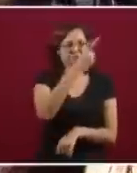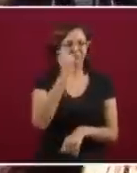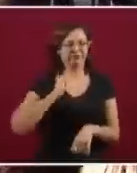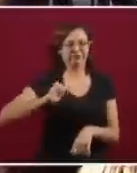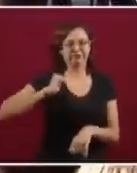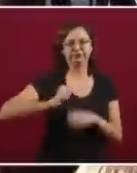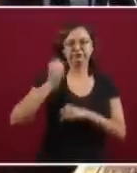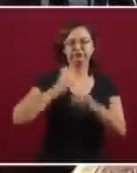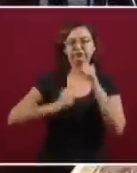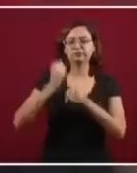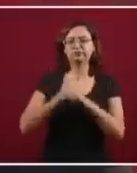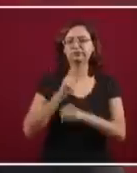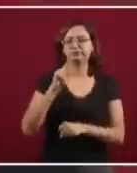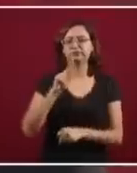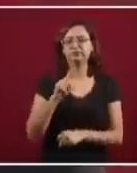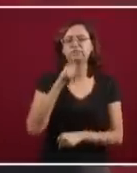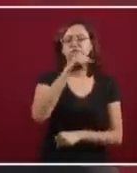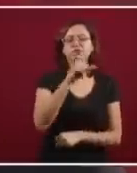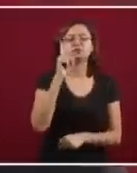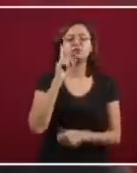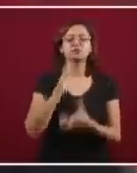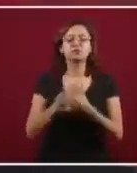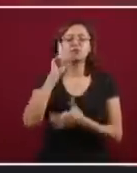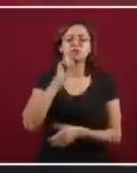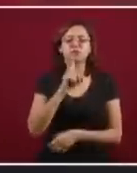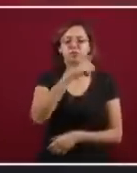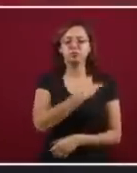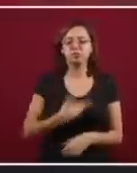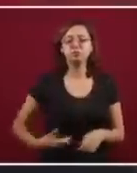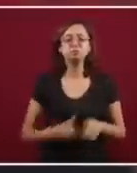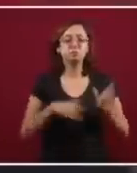motivado además por la esposa del entonces presidente